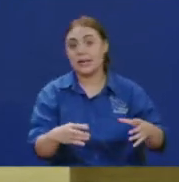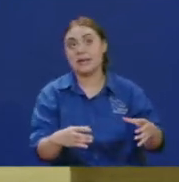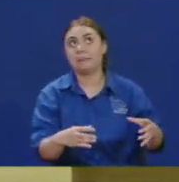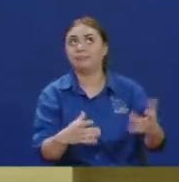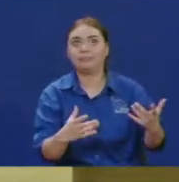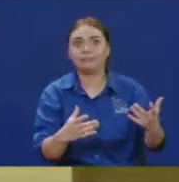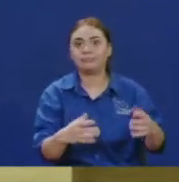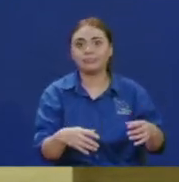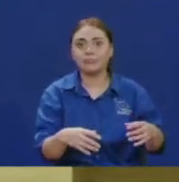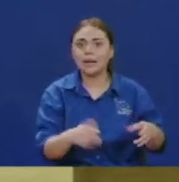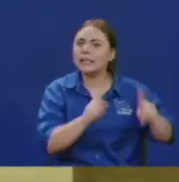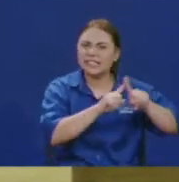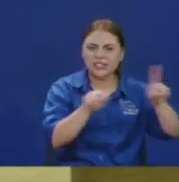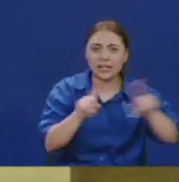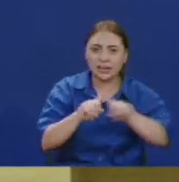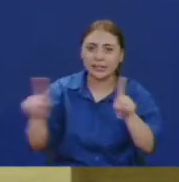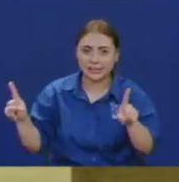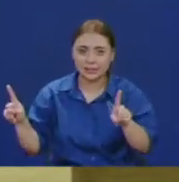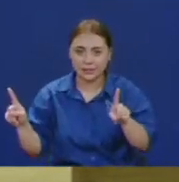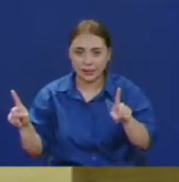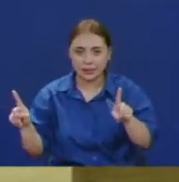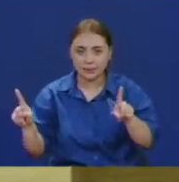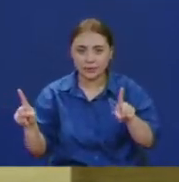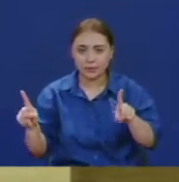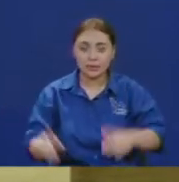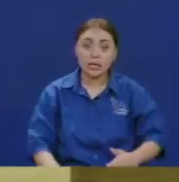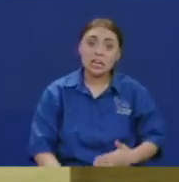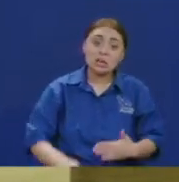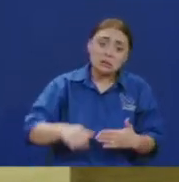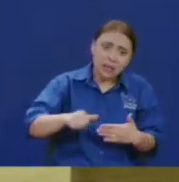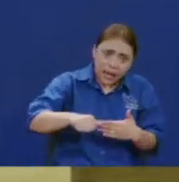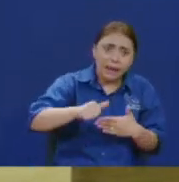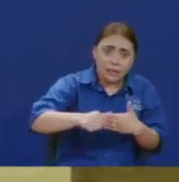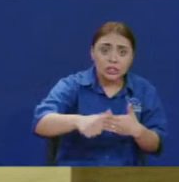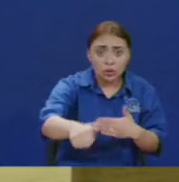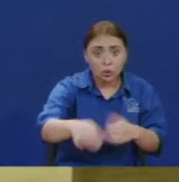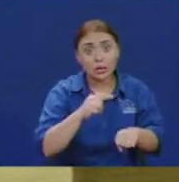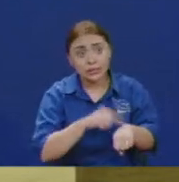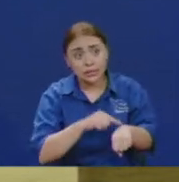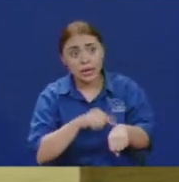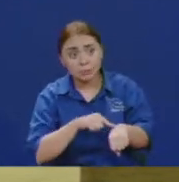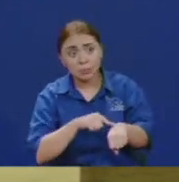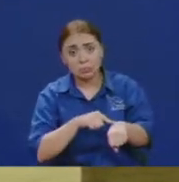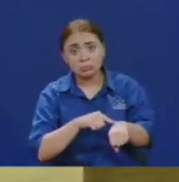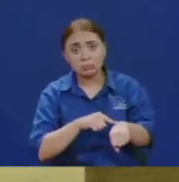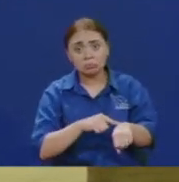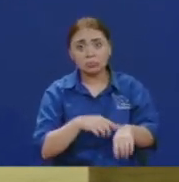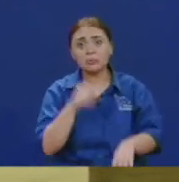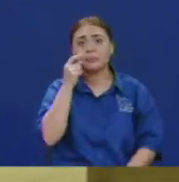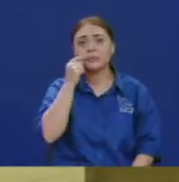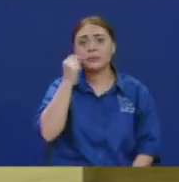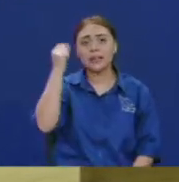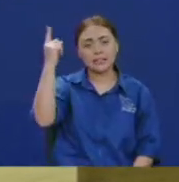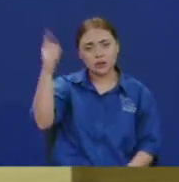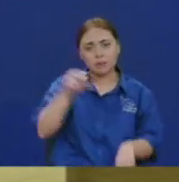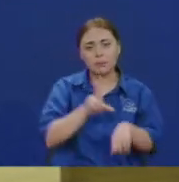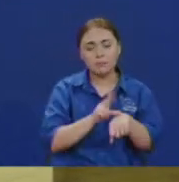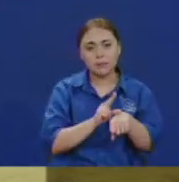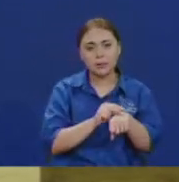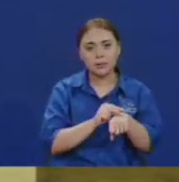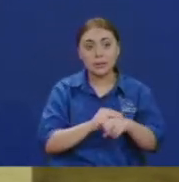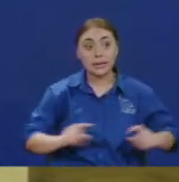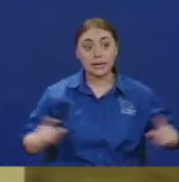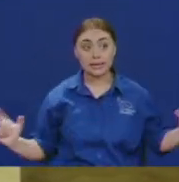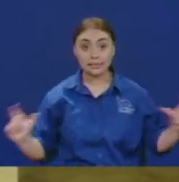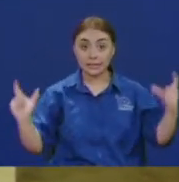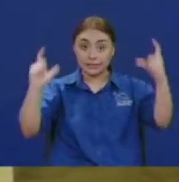Y luego con el paso del tiempo el Señor permitió que ellos añadieran 2 fiestas de invierno, que era la